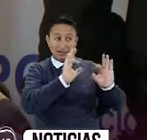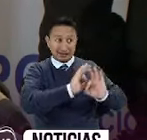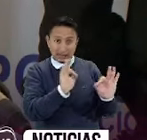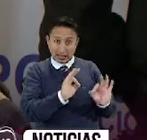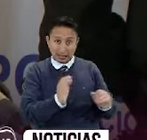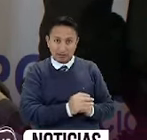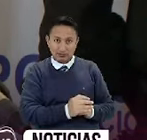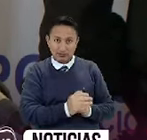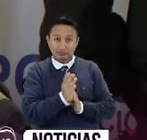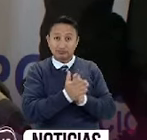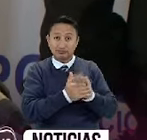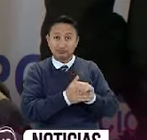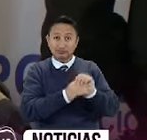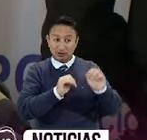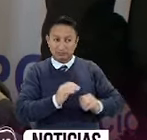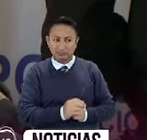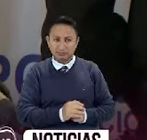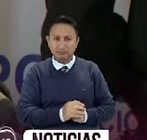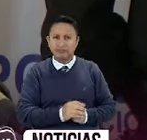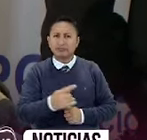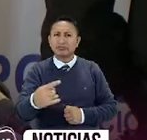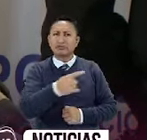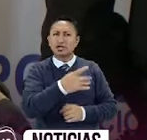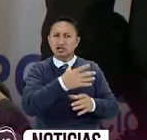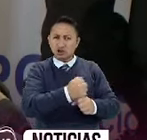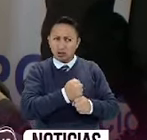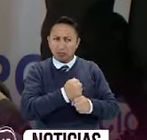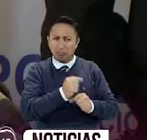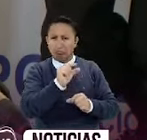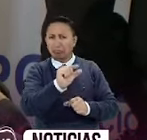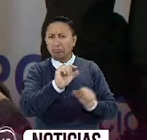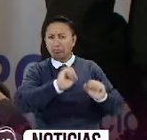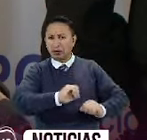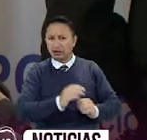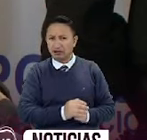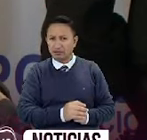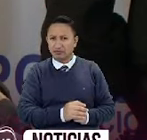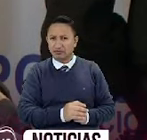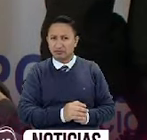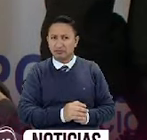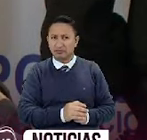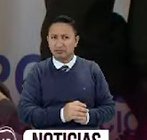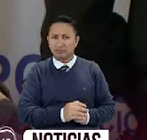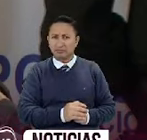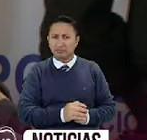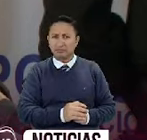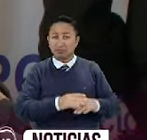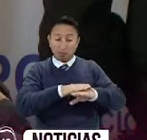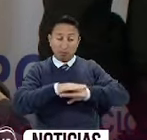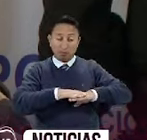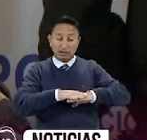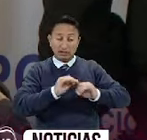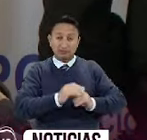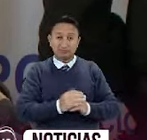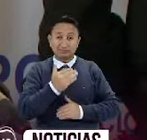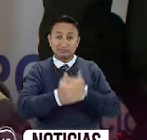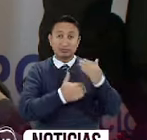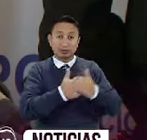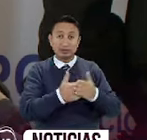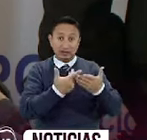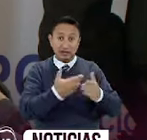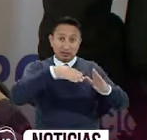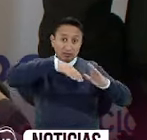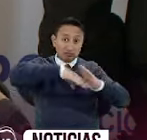y también analizan que las medidas de seguridad de los domicilios sean mínimas, sean básicas. Proceden a